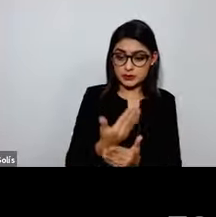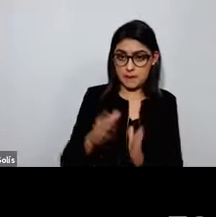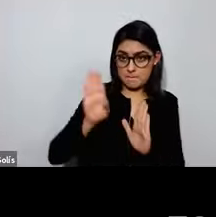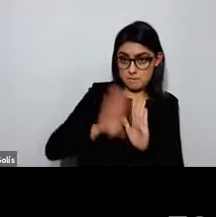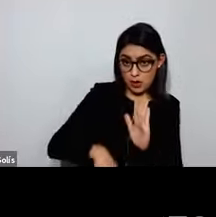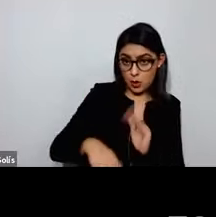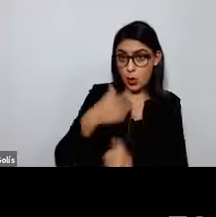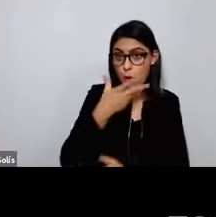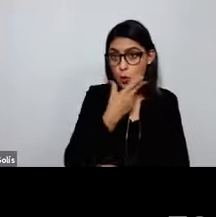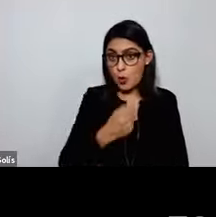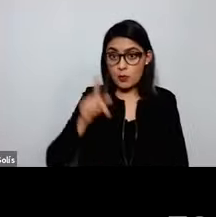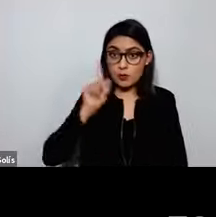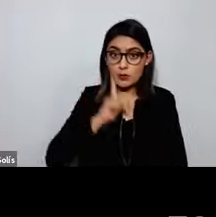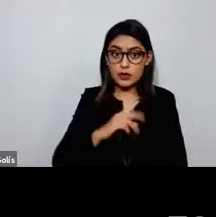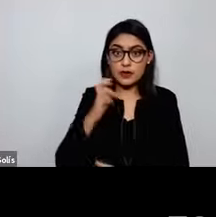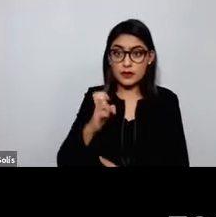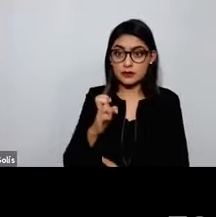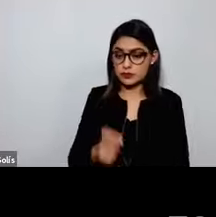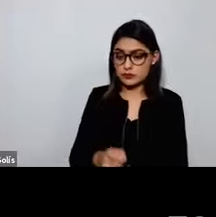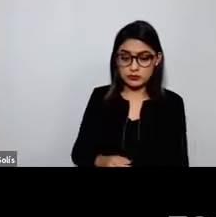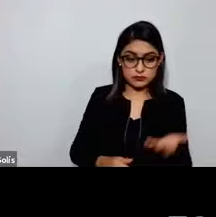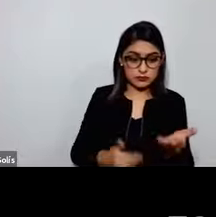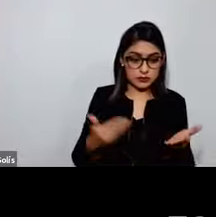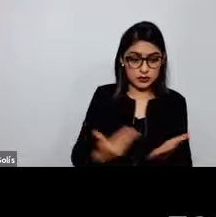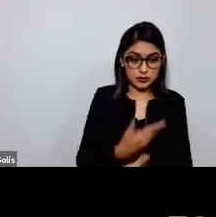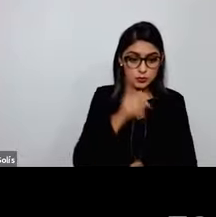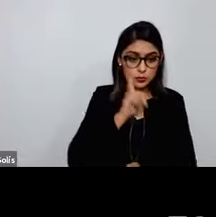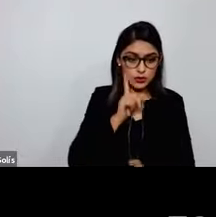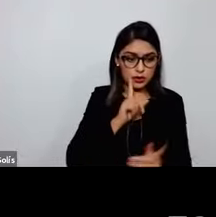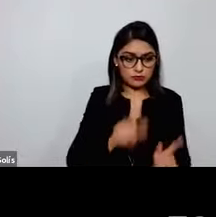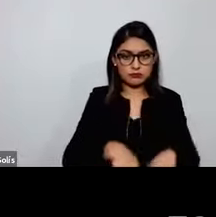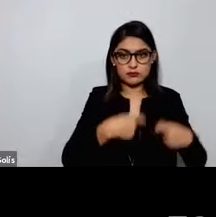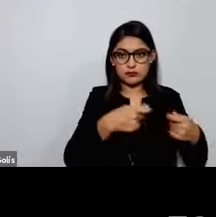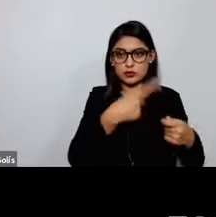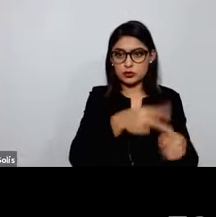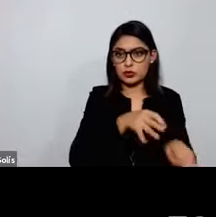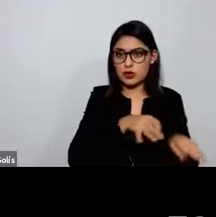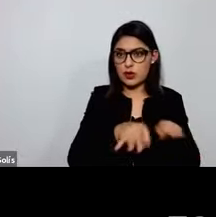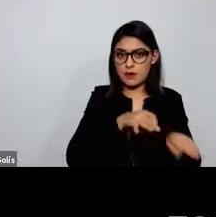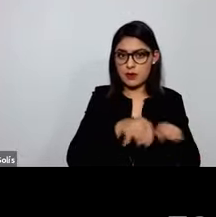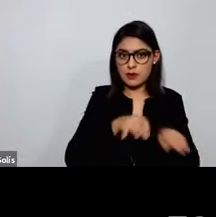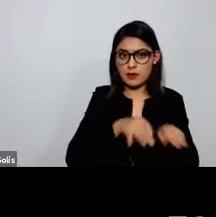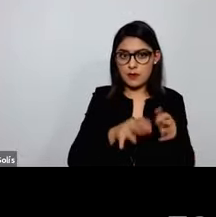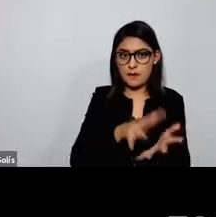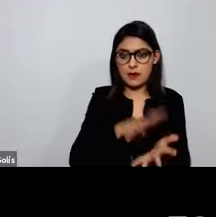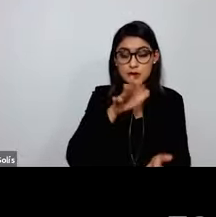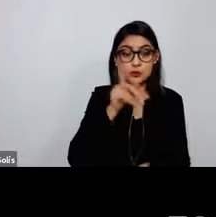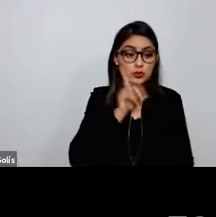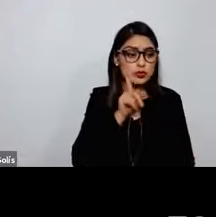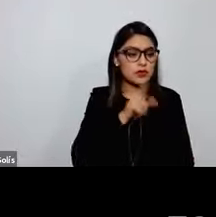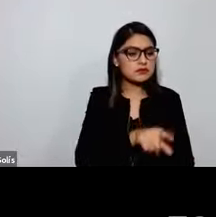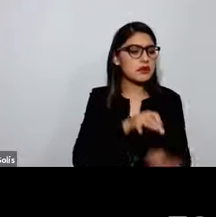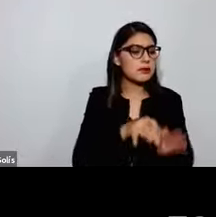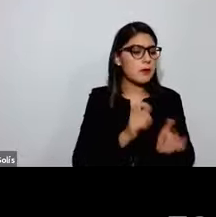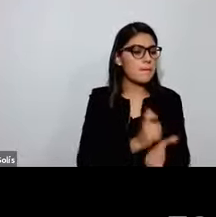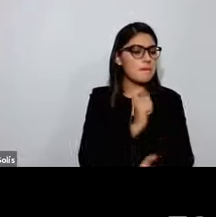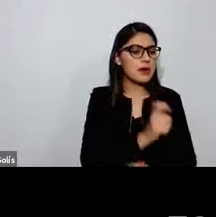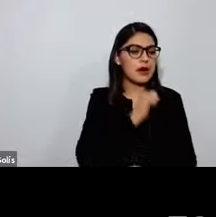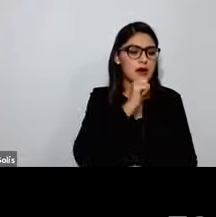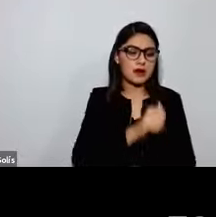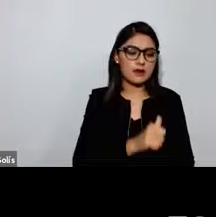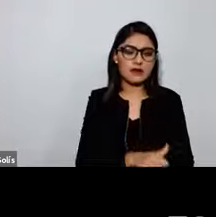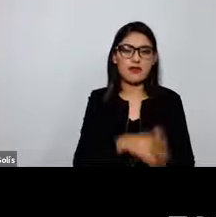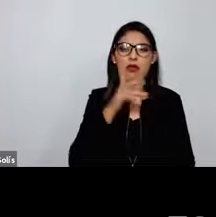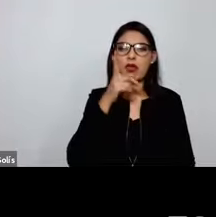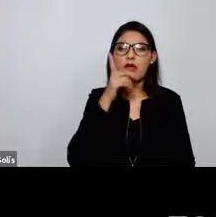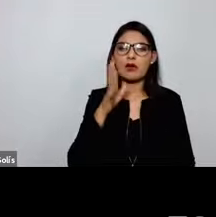el trabajo. Entonces, tradicionalmente se asigna a las mujeres el trabajo no remunerado y no valorado